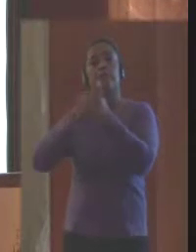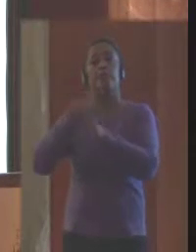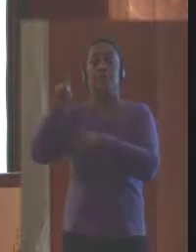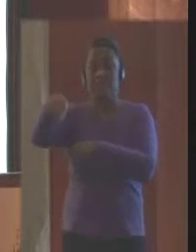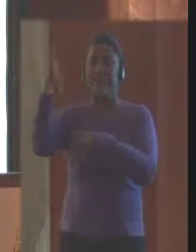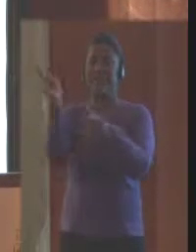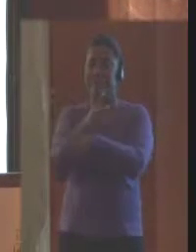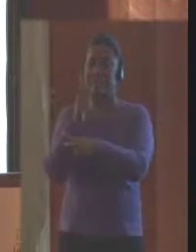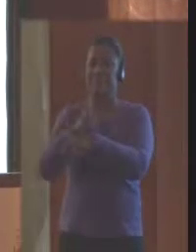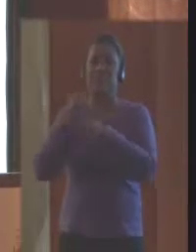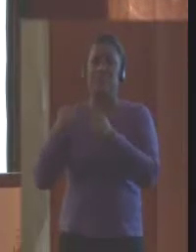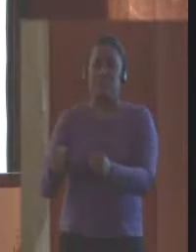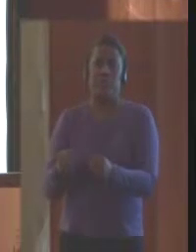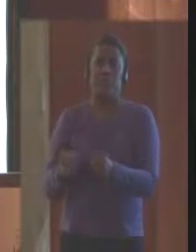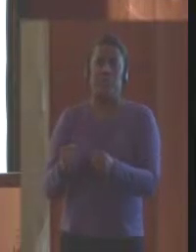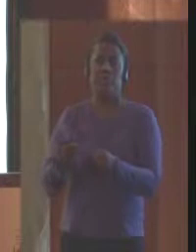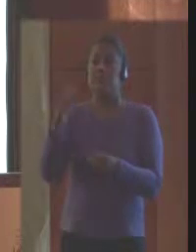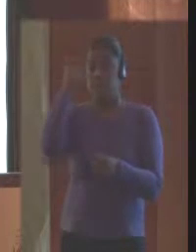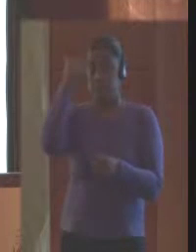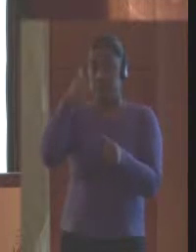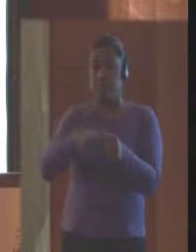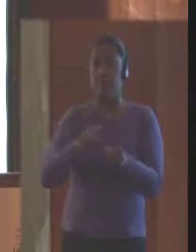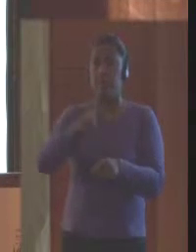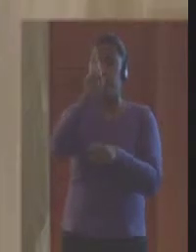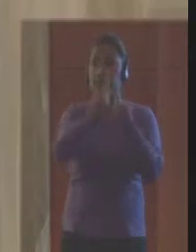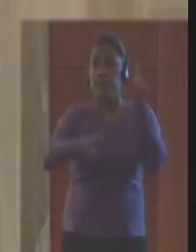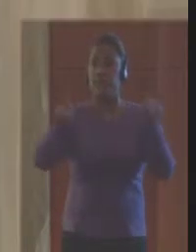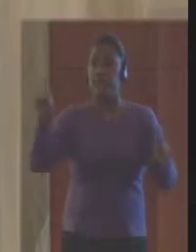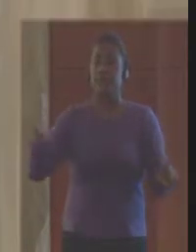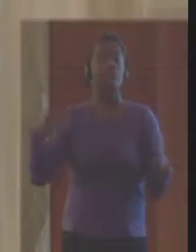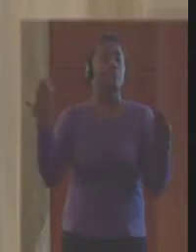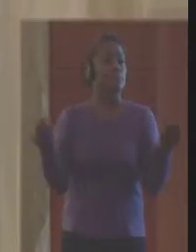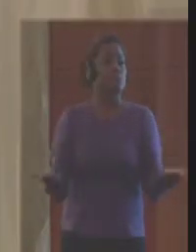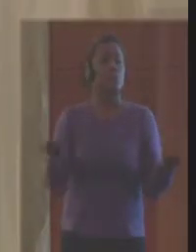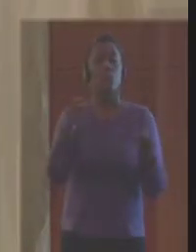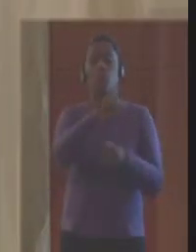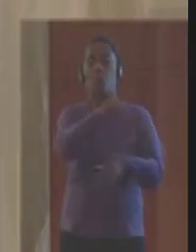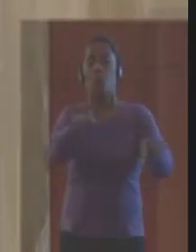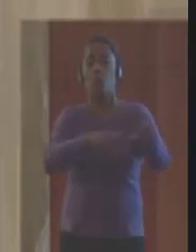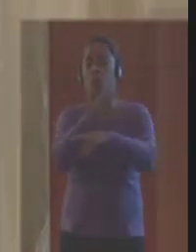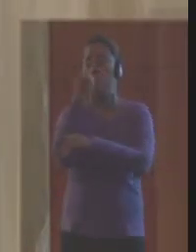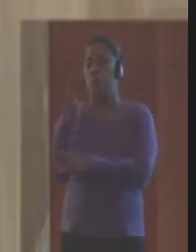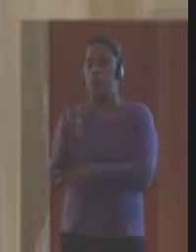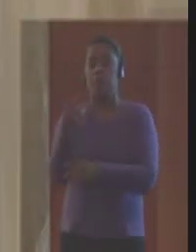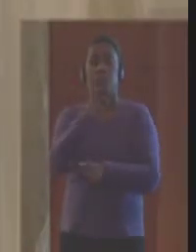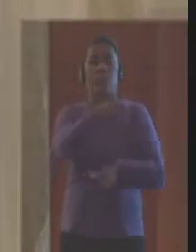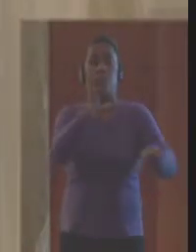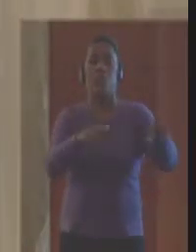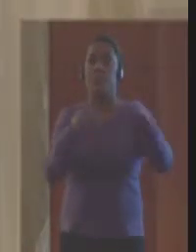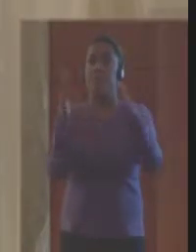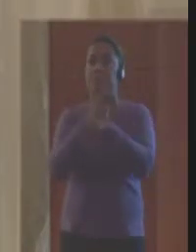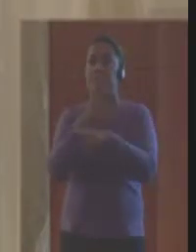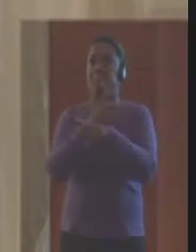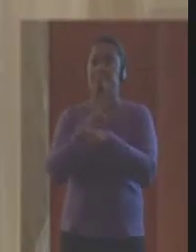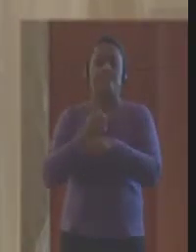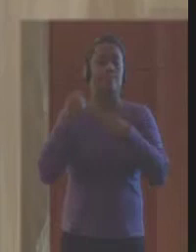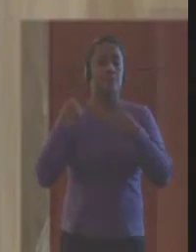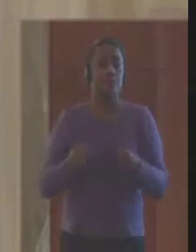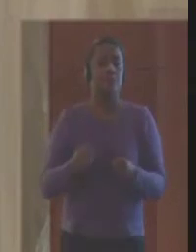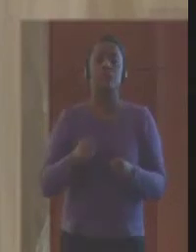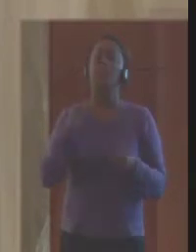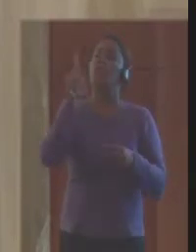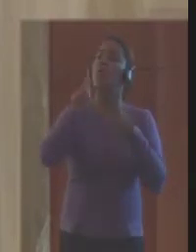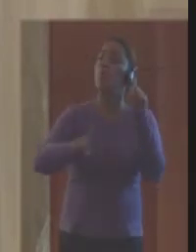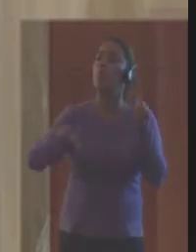amenaza. Acá llegamos a que digamos integrar eso en una sola, y esas dos zonas, donde incluyen las zonas de amenaza y las zonas de manejo y